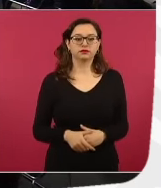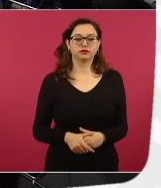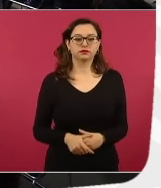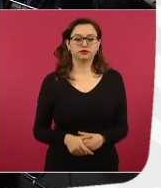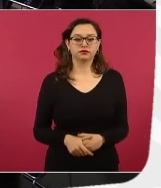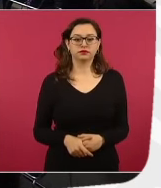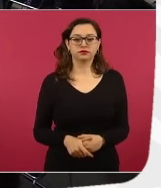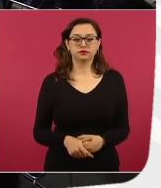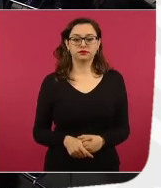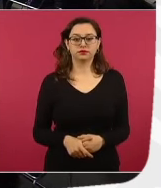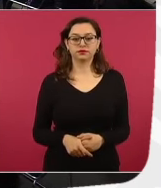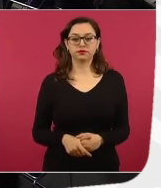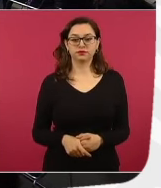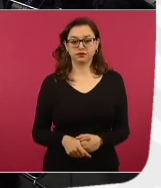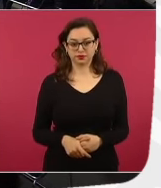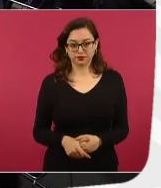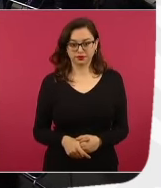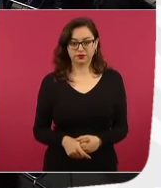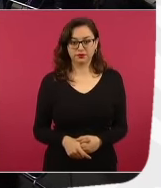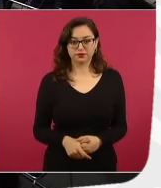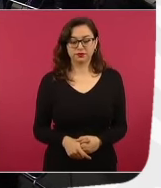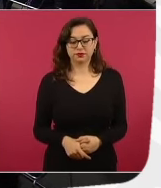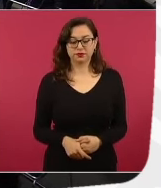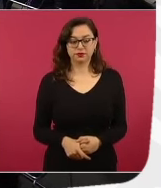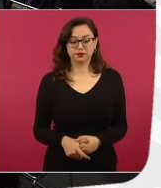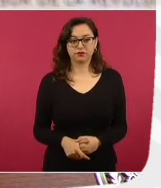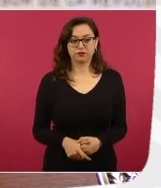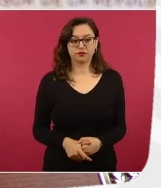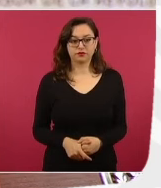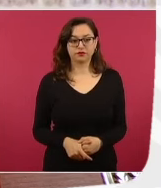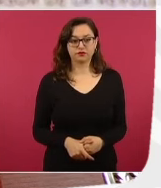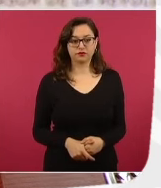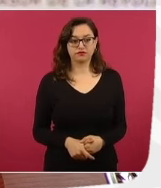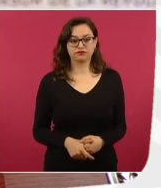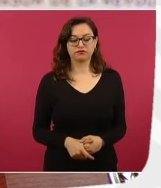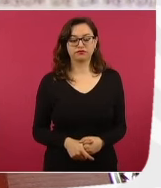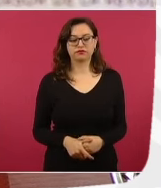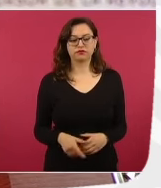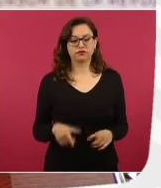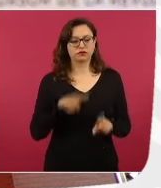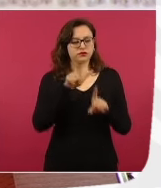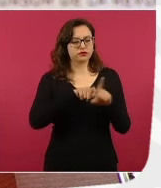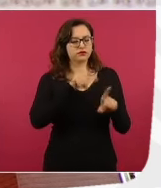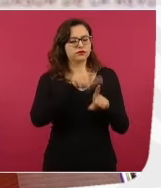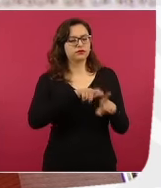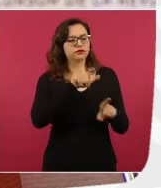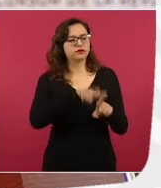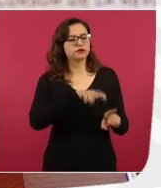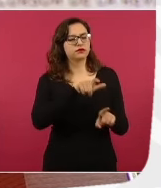lo vi con el monero Hernández